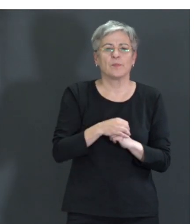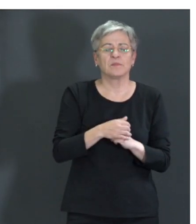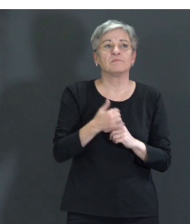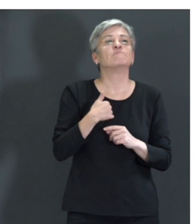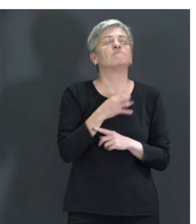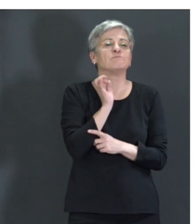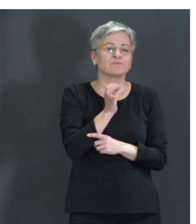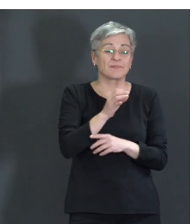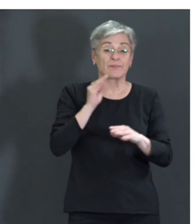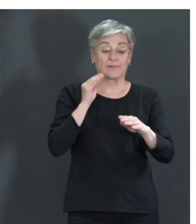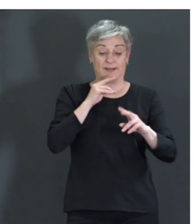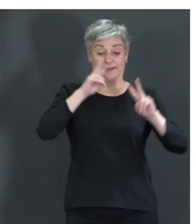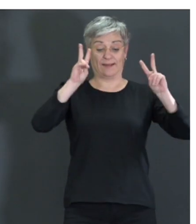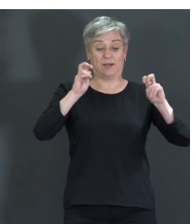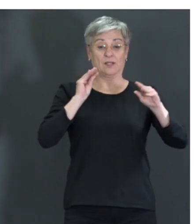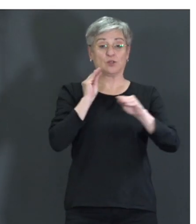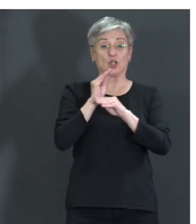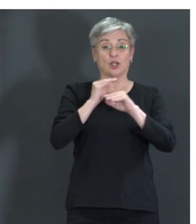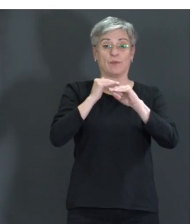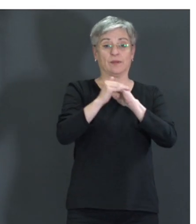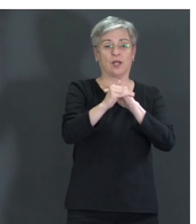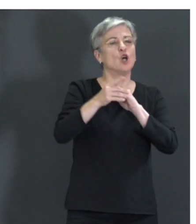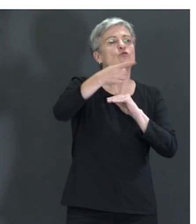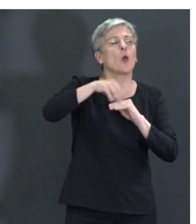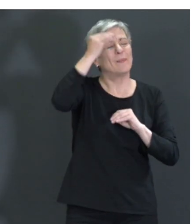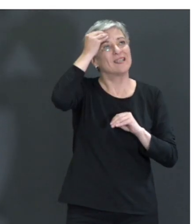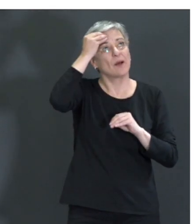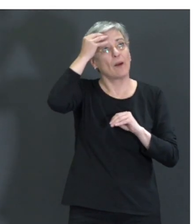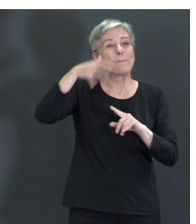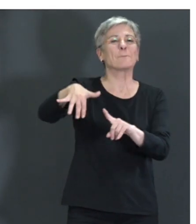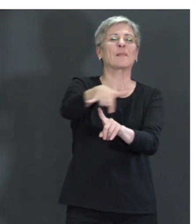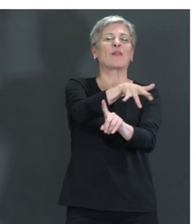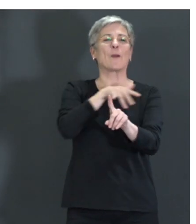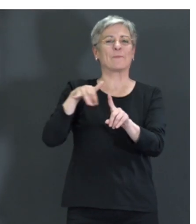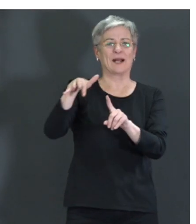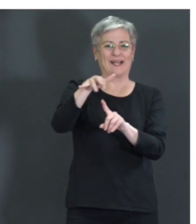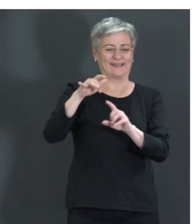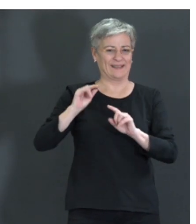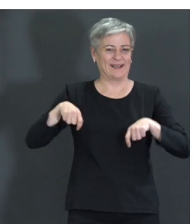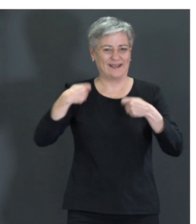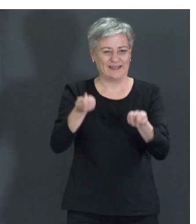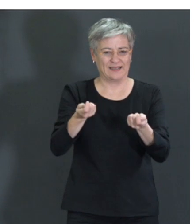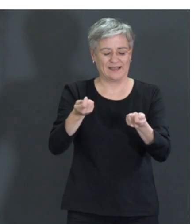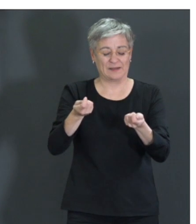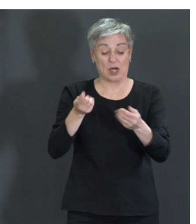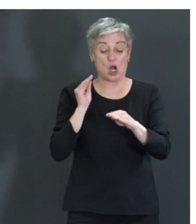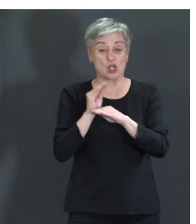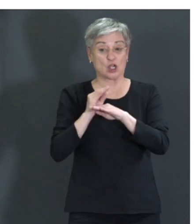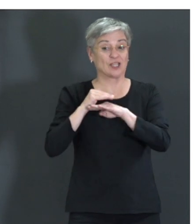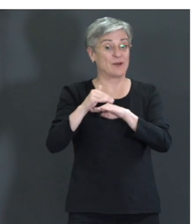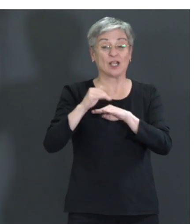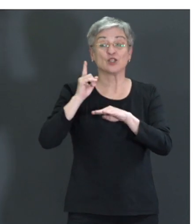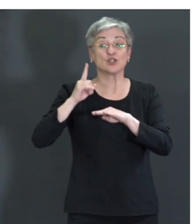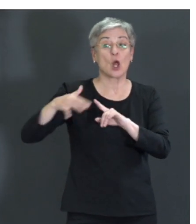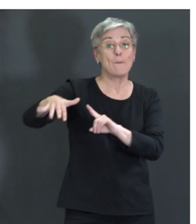cuando hablamos de sostenibilidad, todos pensamos en medio ambiente, de alguna u otra manera. Sí. Y la sostenibilidad no es solo medio ambiente.